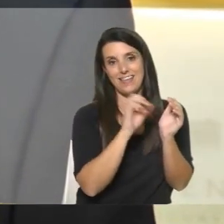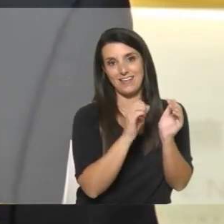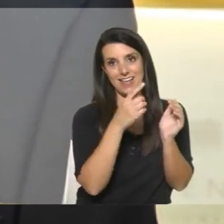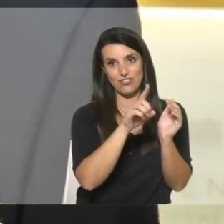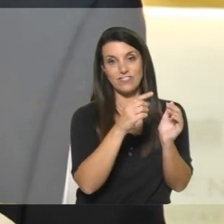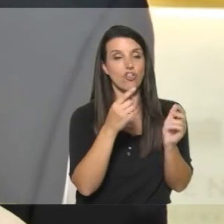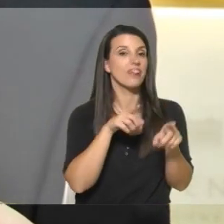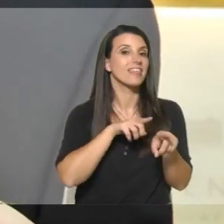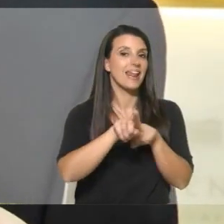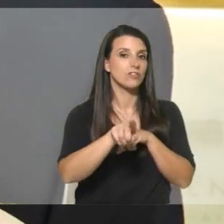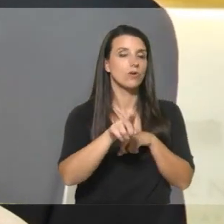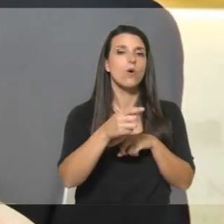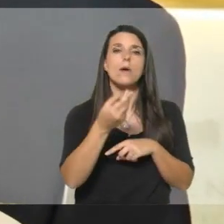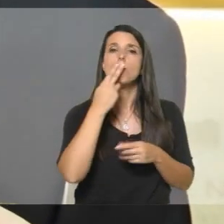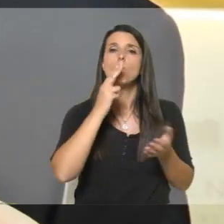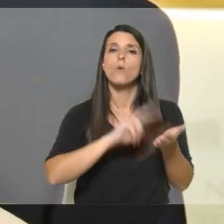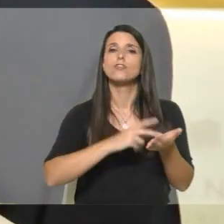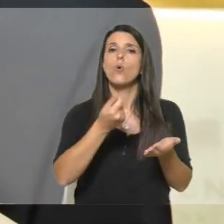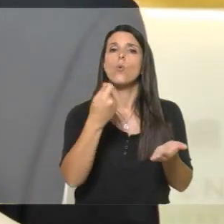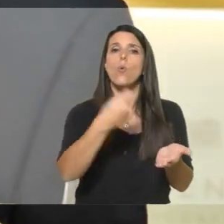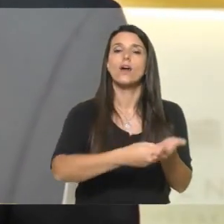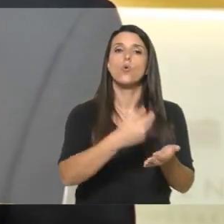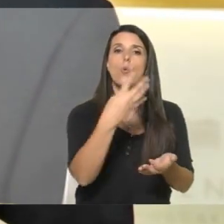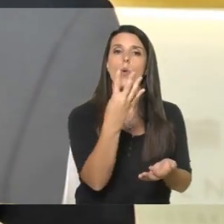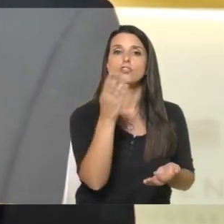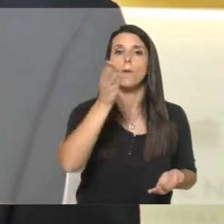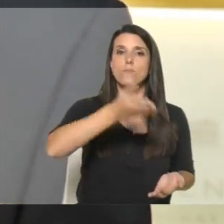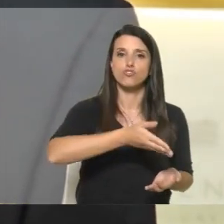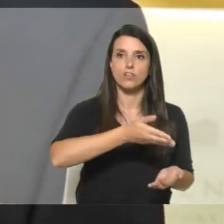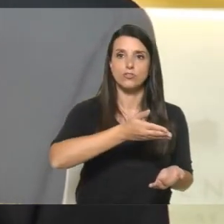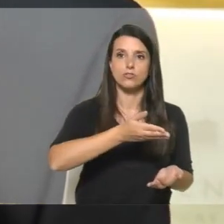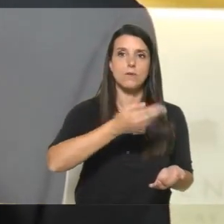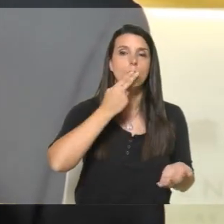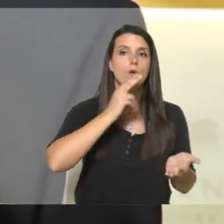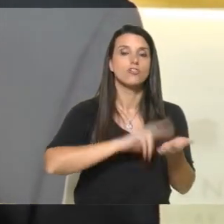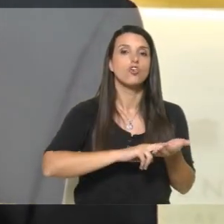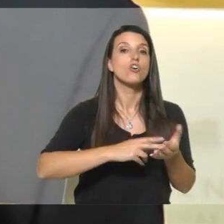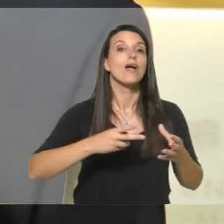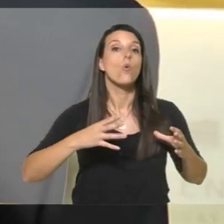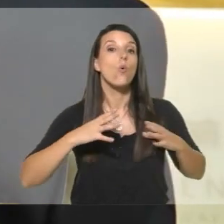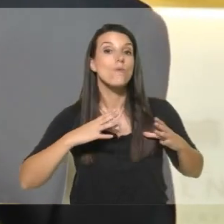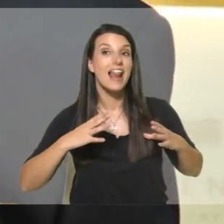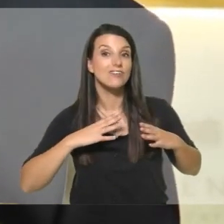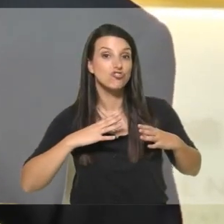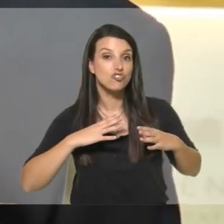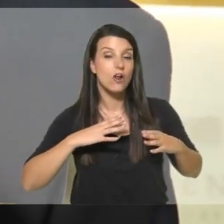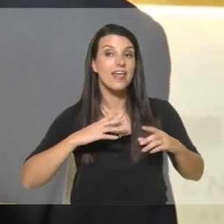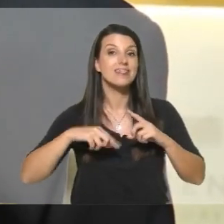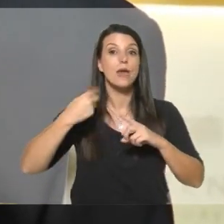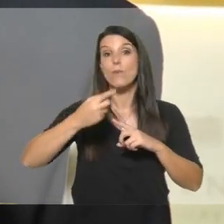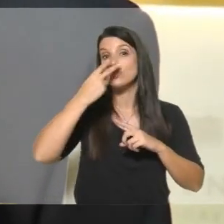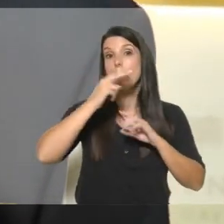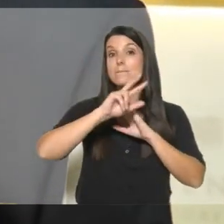contribución directa de cuánto es esa contribución es del 4% es un impuesto del 4% sobre las jubilaciones que se generaron después del año